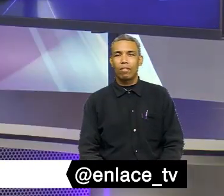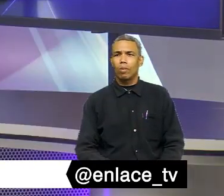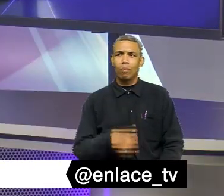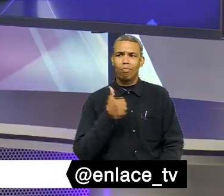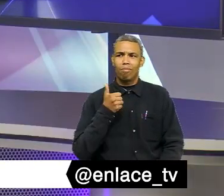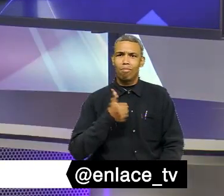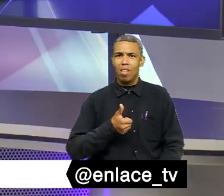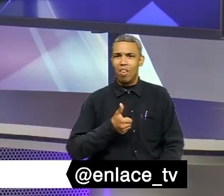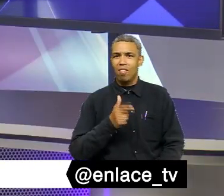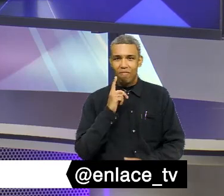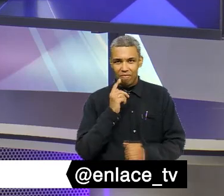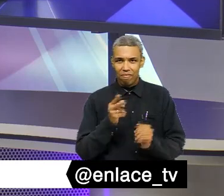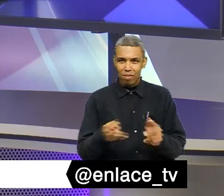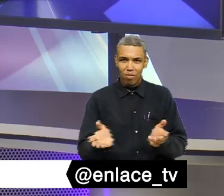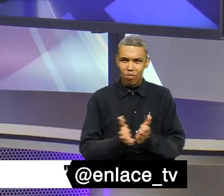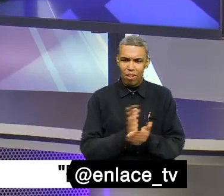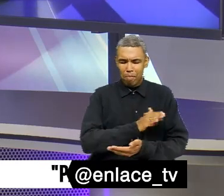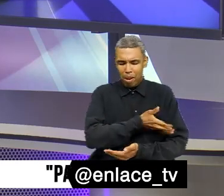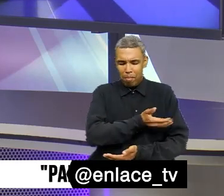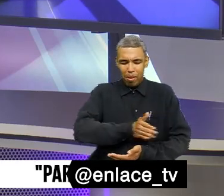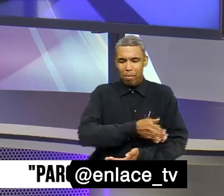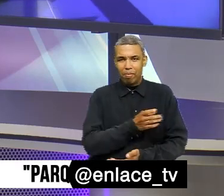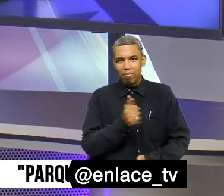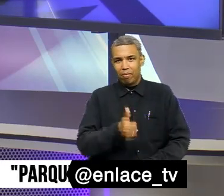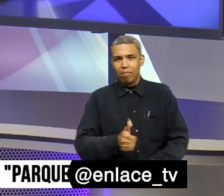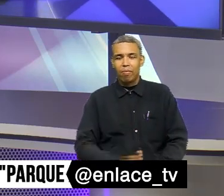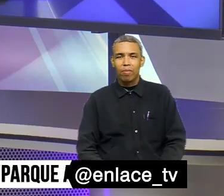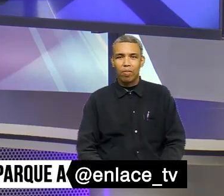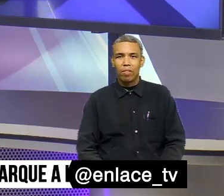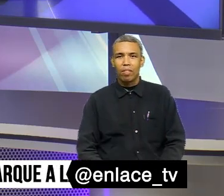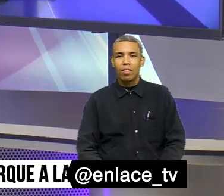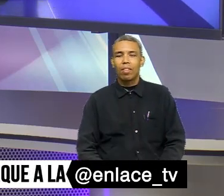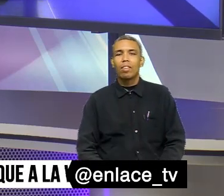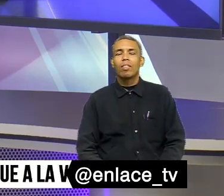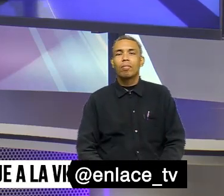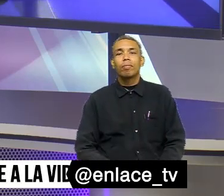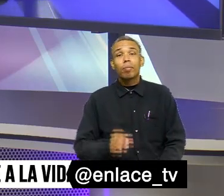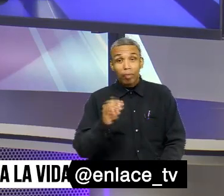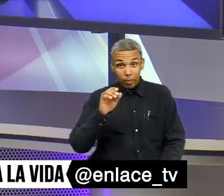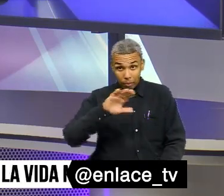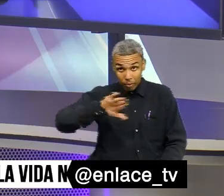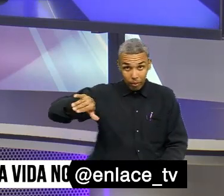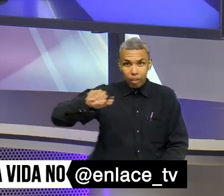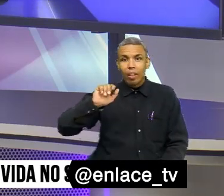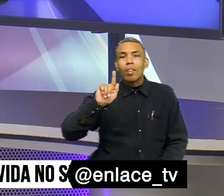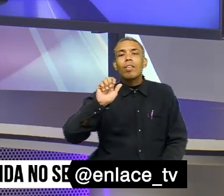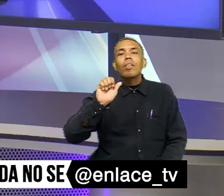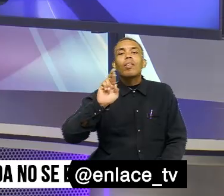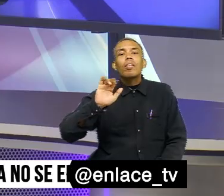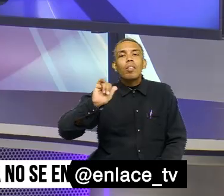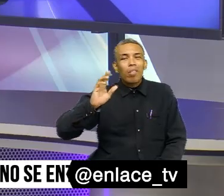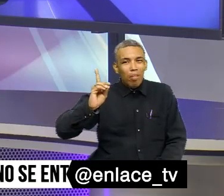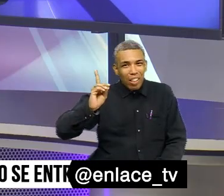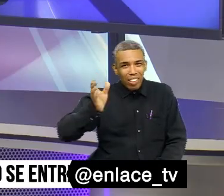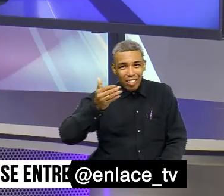Excelentes presentaciones en la noche de este jueves. Y Farid Ortiz, el Rey de los Pueblos, da a conocer su nuevo trabajo